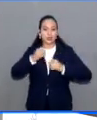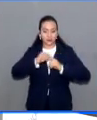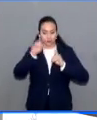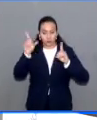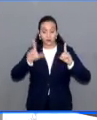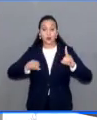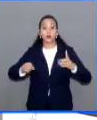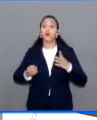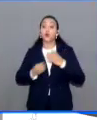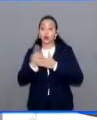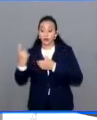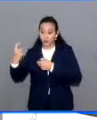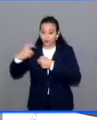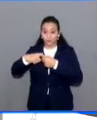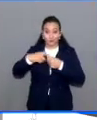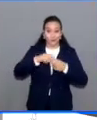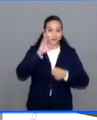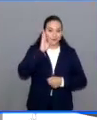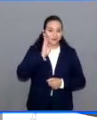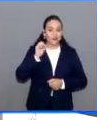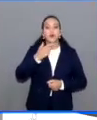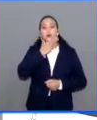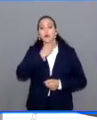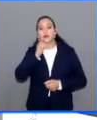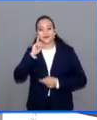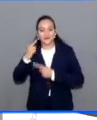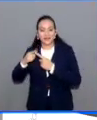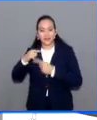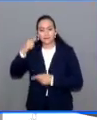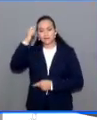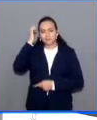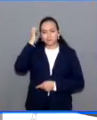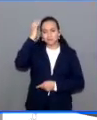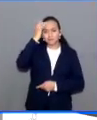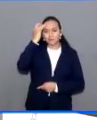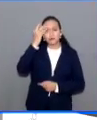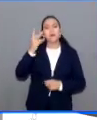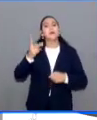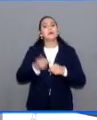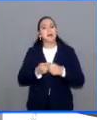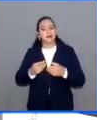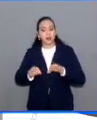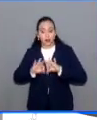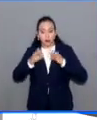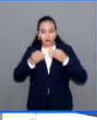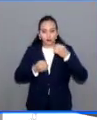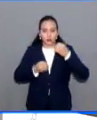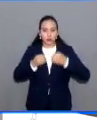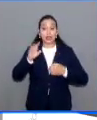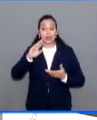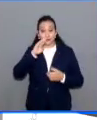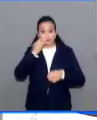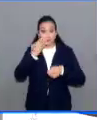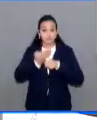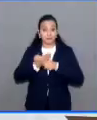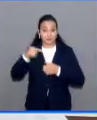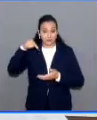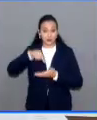integración, las y los ministros reflexionaron en torno a la función jurisdiccional que asumen en esta nueva época.